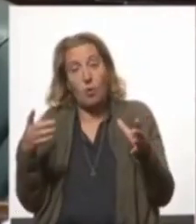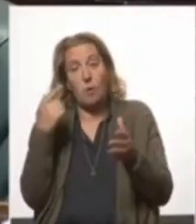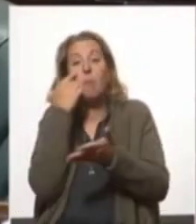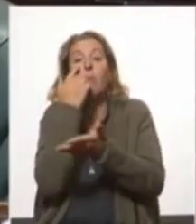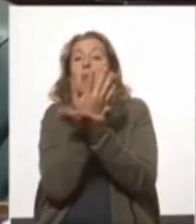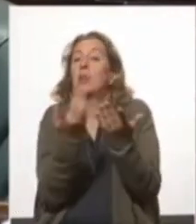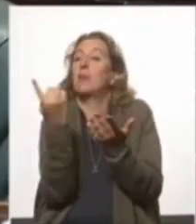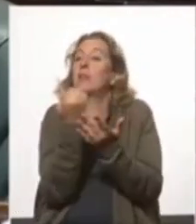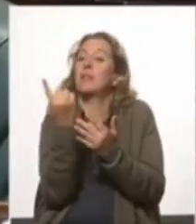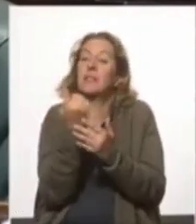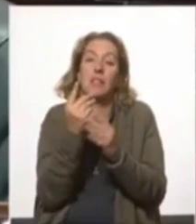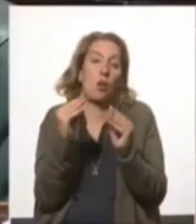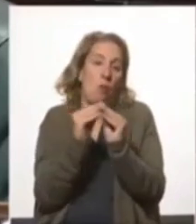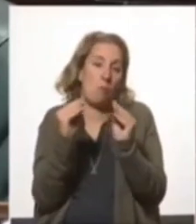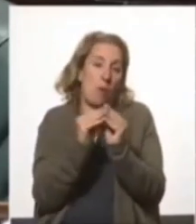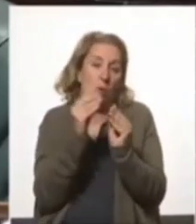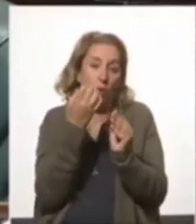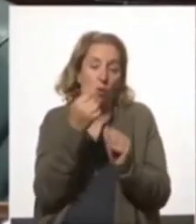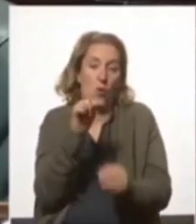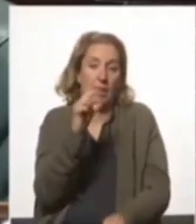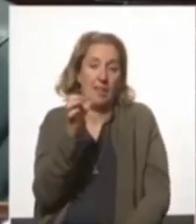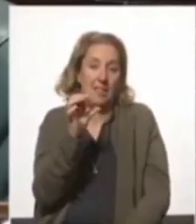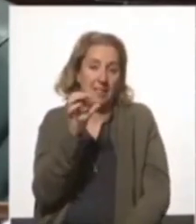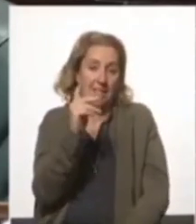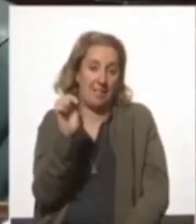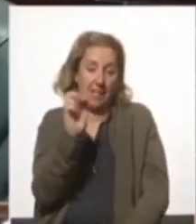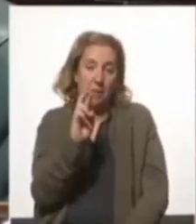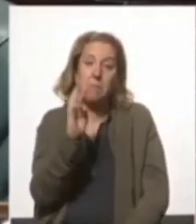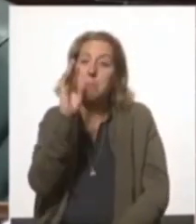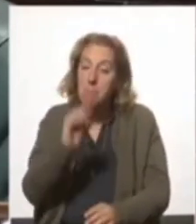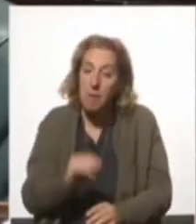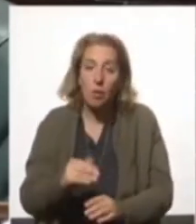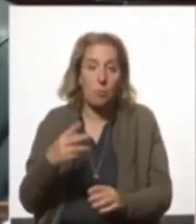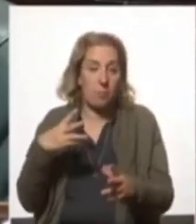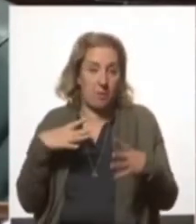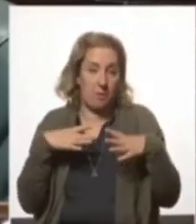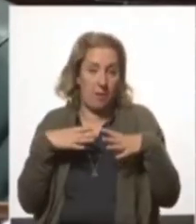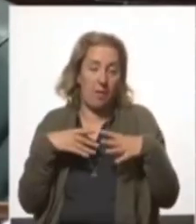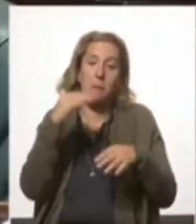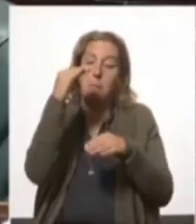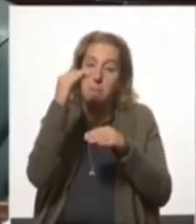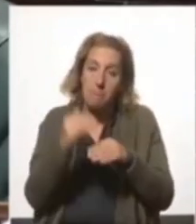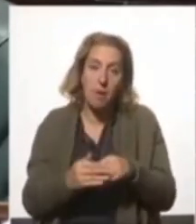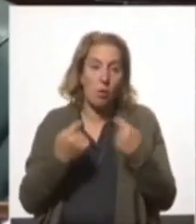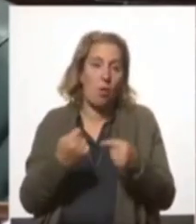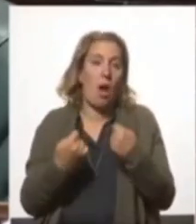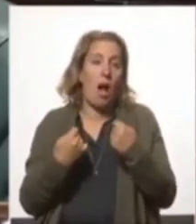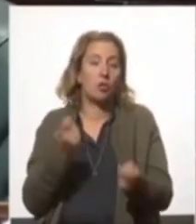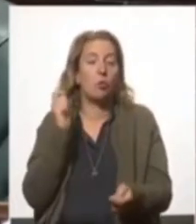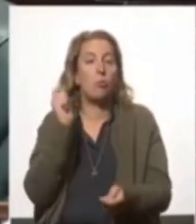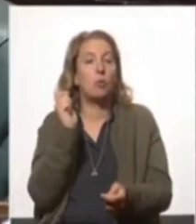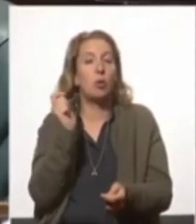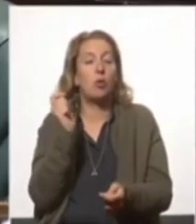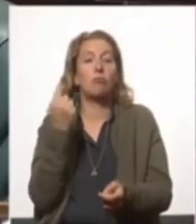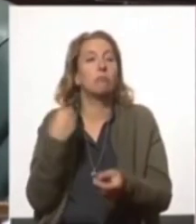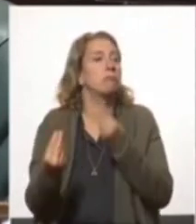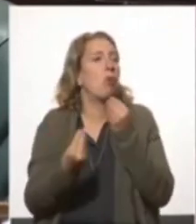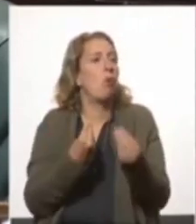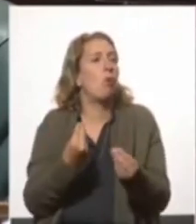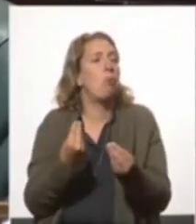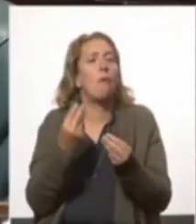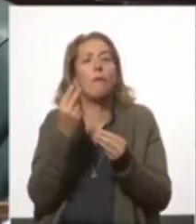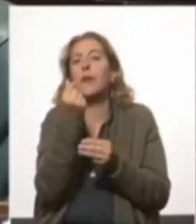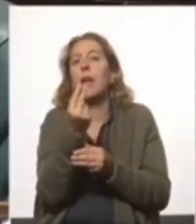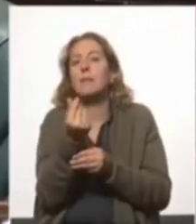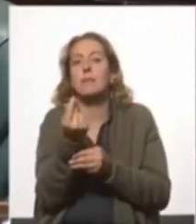senador Olesker, con menos pasividades, con menos gasto público, ¿qué es lo que cómo se va a financiar